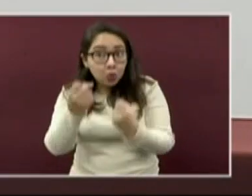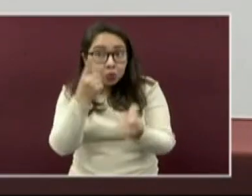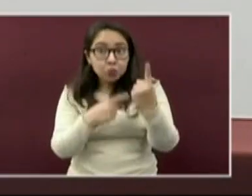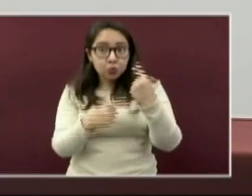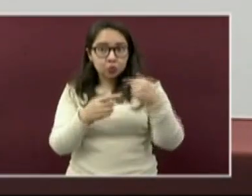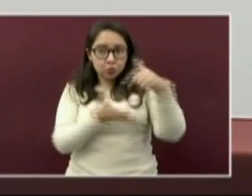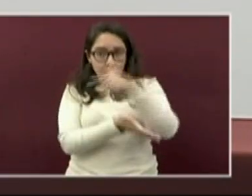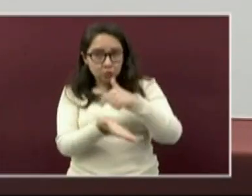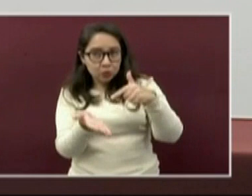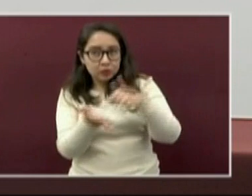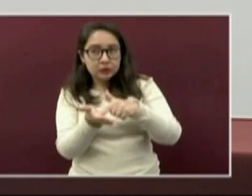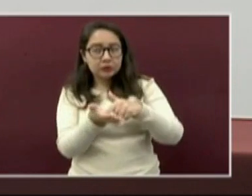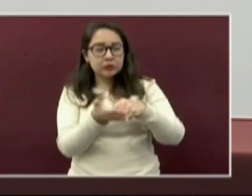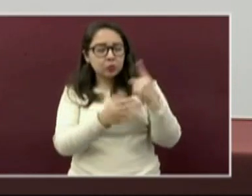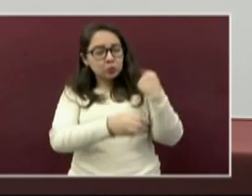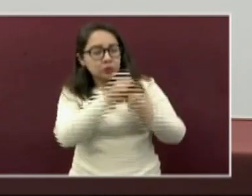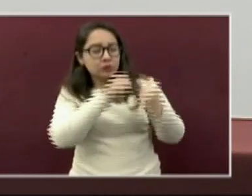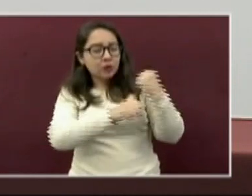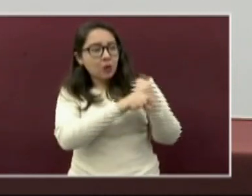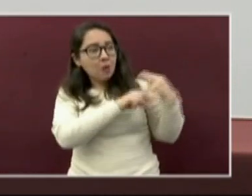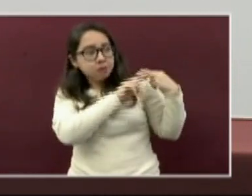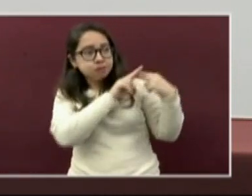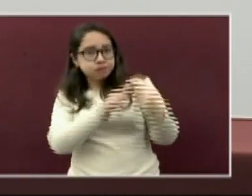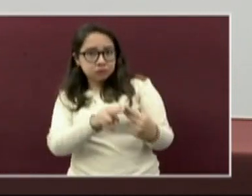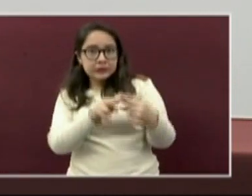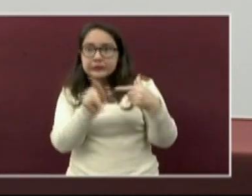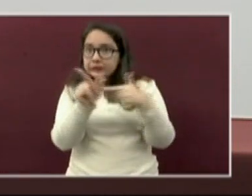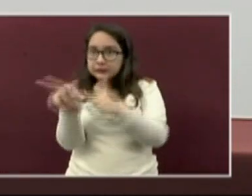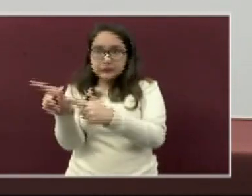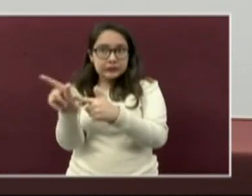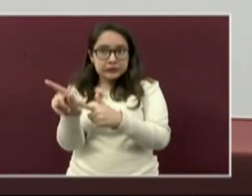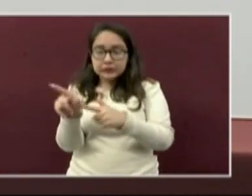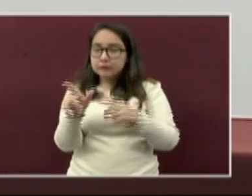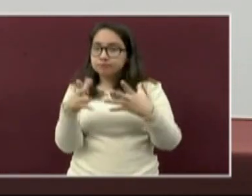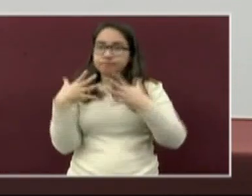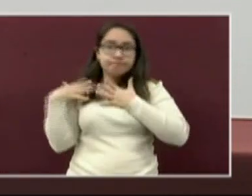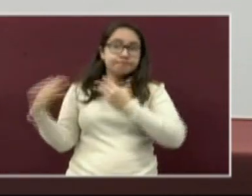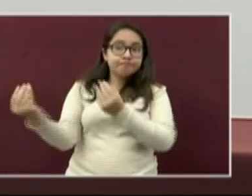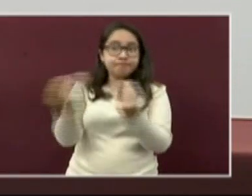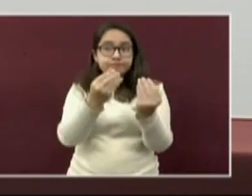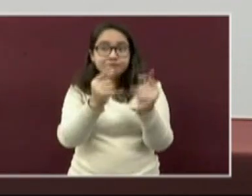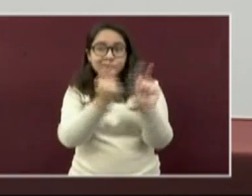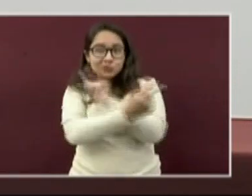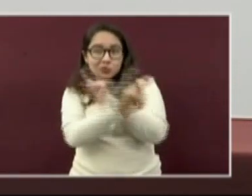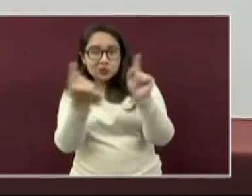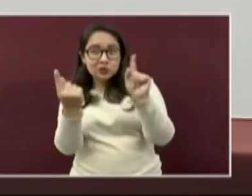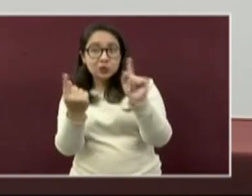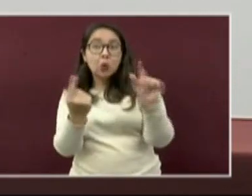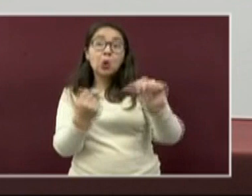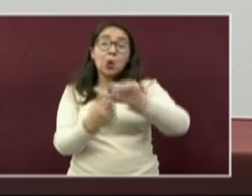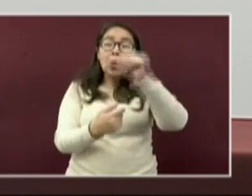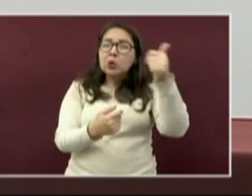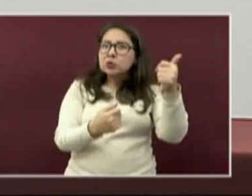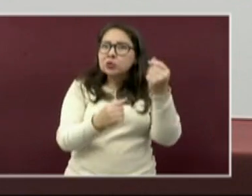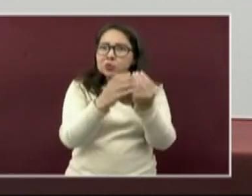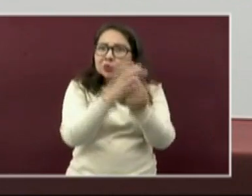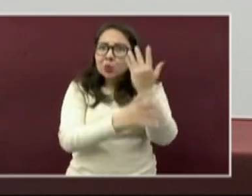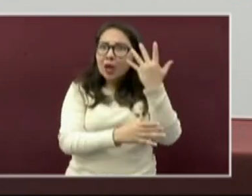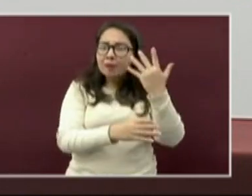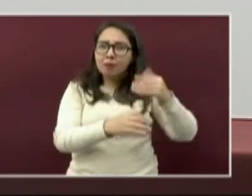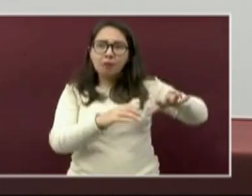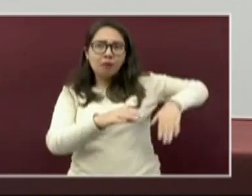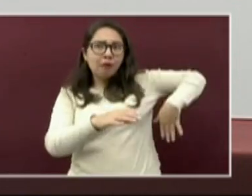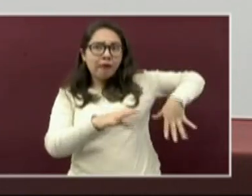desde el inicio de las pandemias se encuentran con transmisión activa hay otros que recién están registrando casos